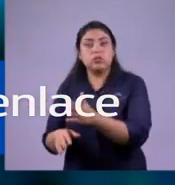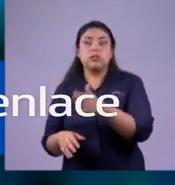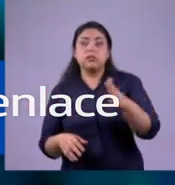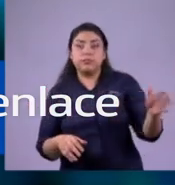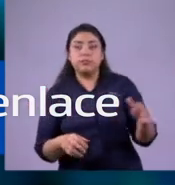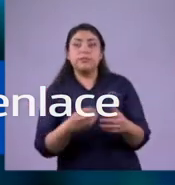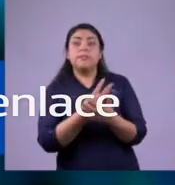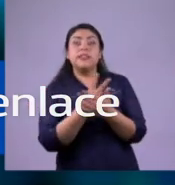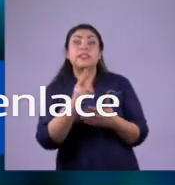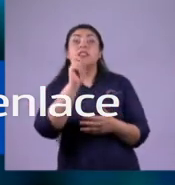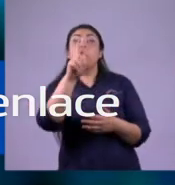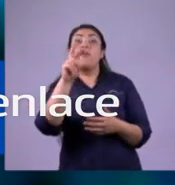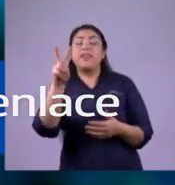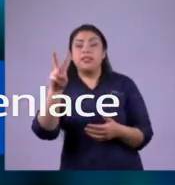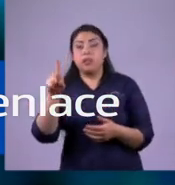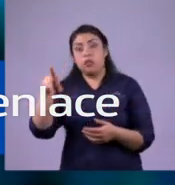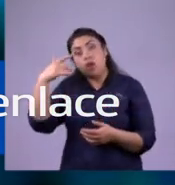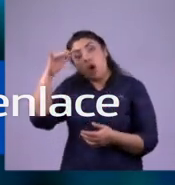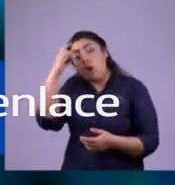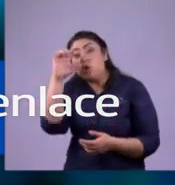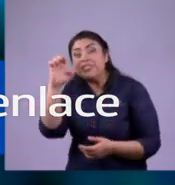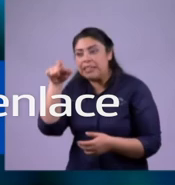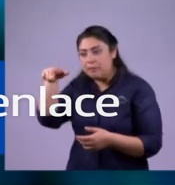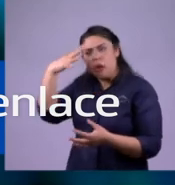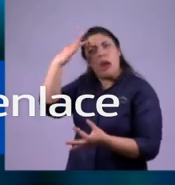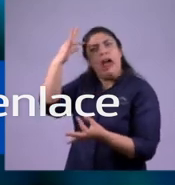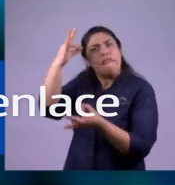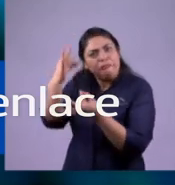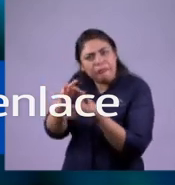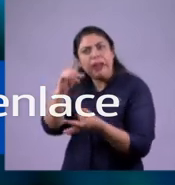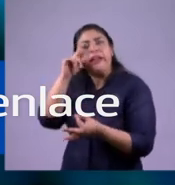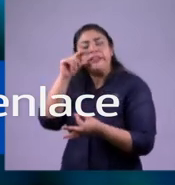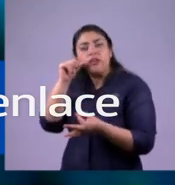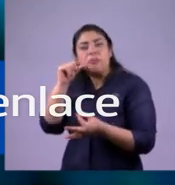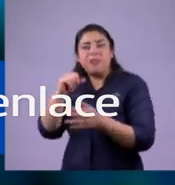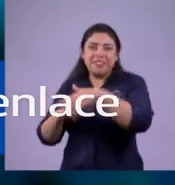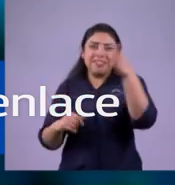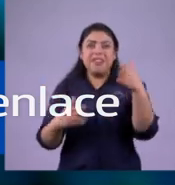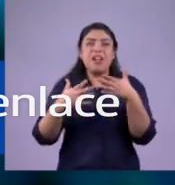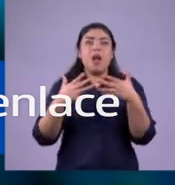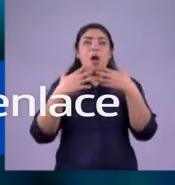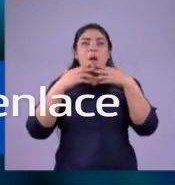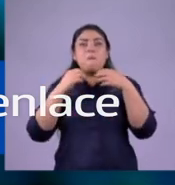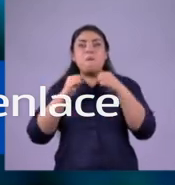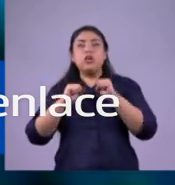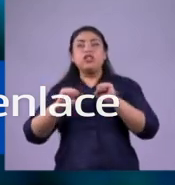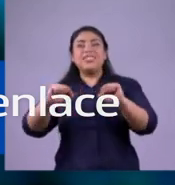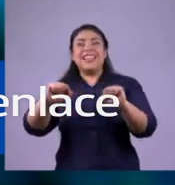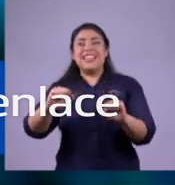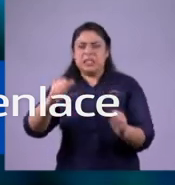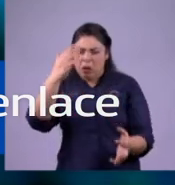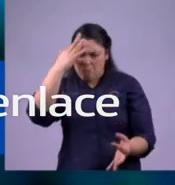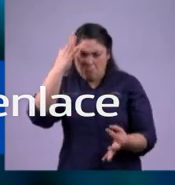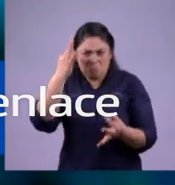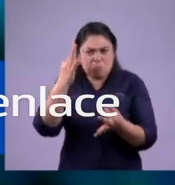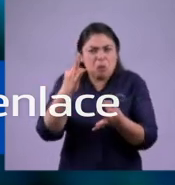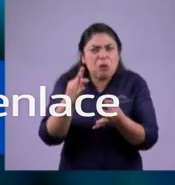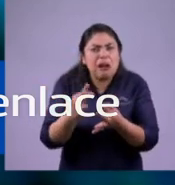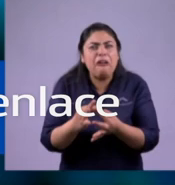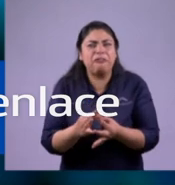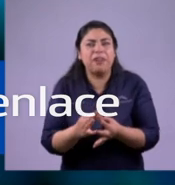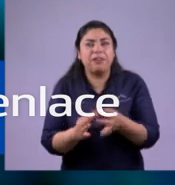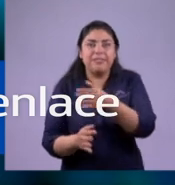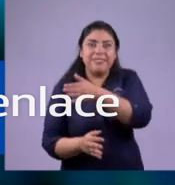22 por la fe jose verso 23 por la fe moises verso 30 por la fe cayeron los